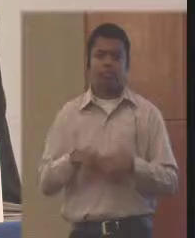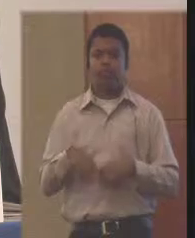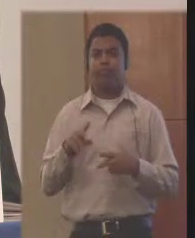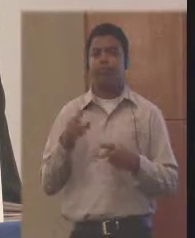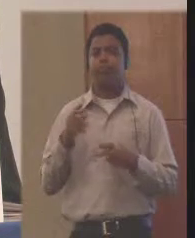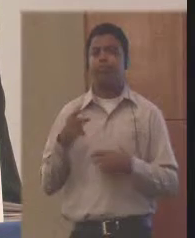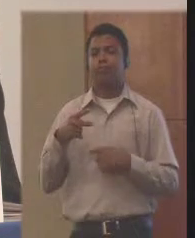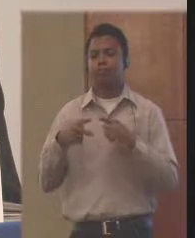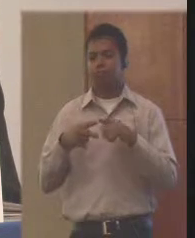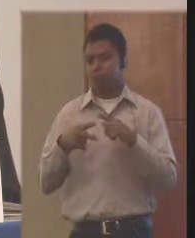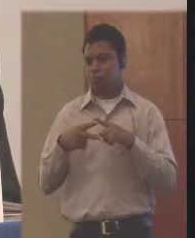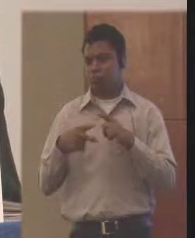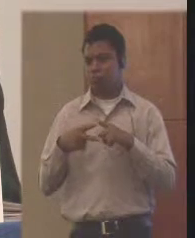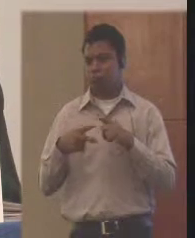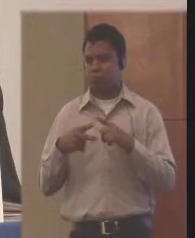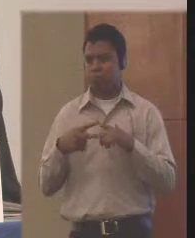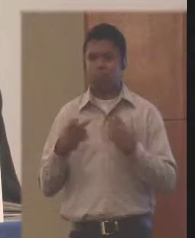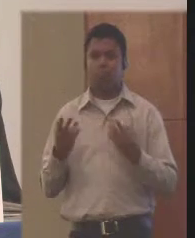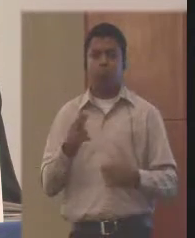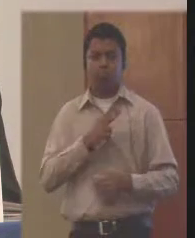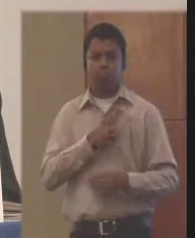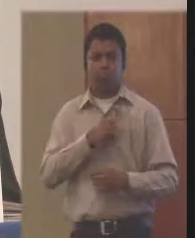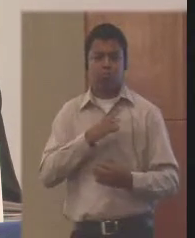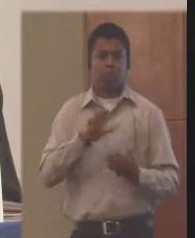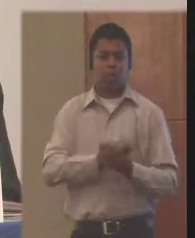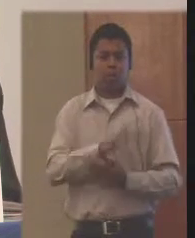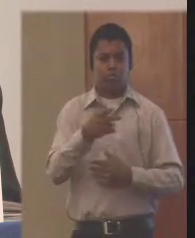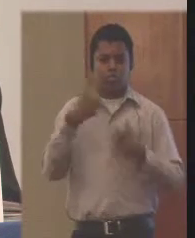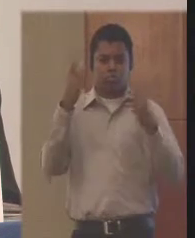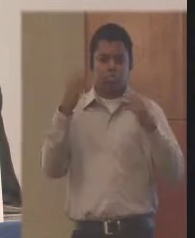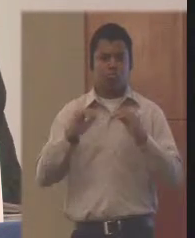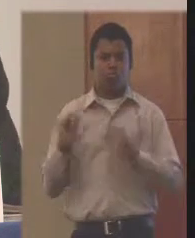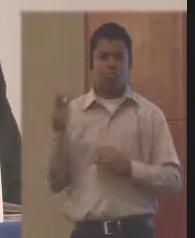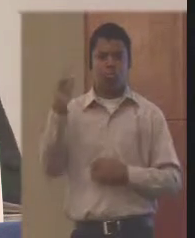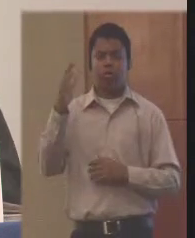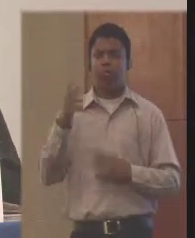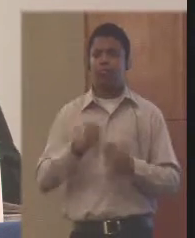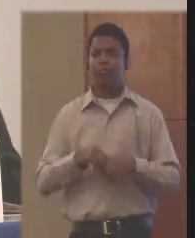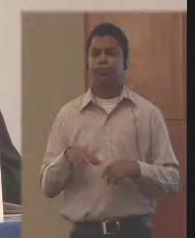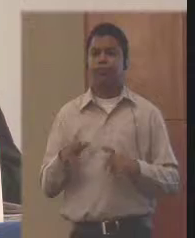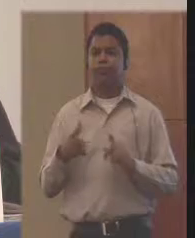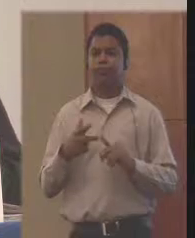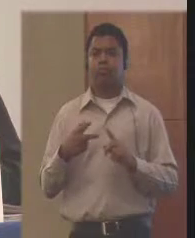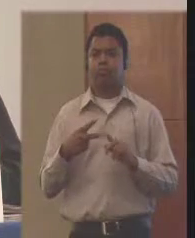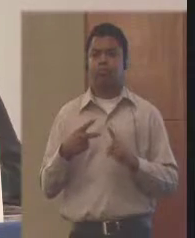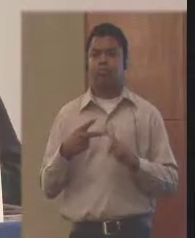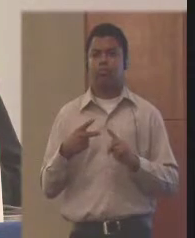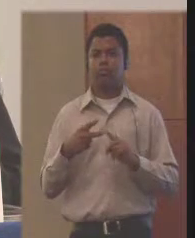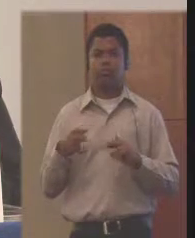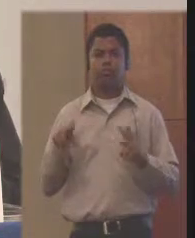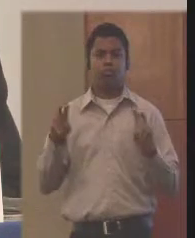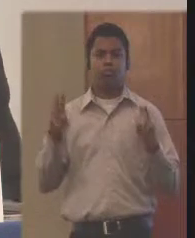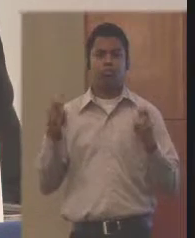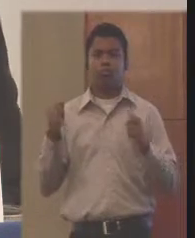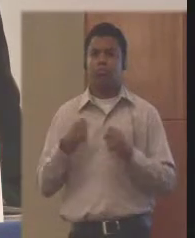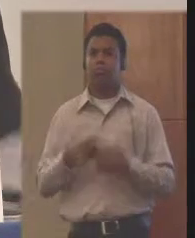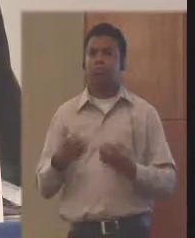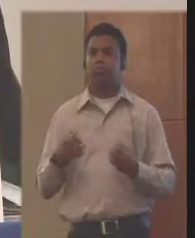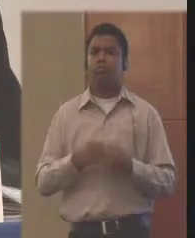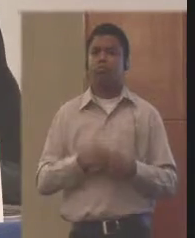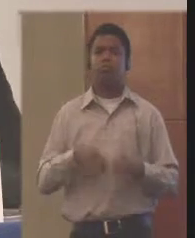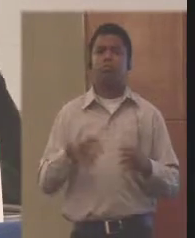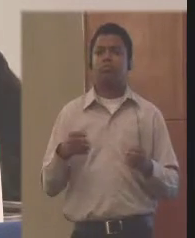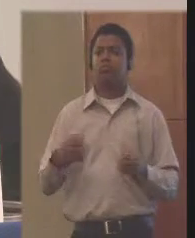tema de educación superior y el tema que está dirigido hacia todo lo que va al tema de resiliencia futuro.